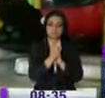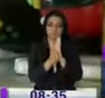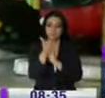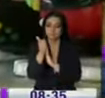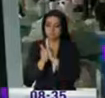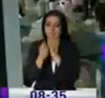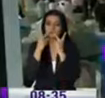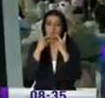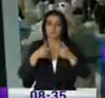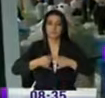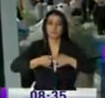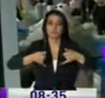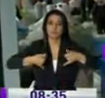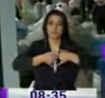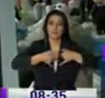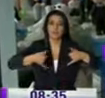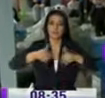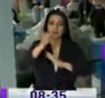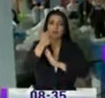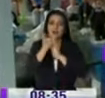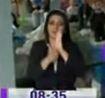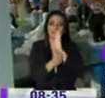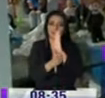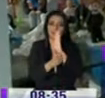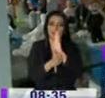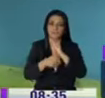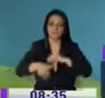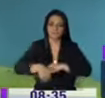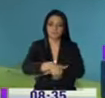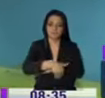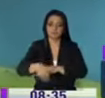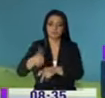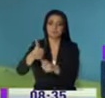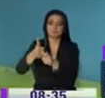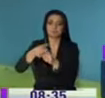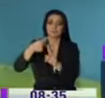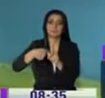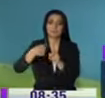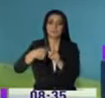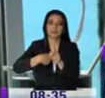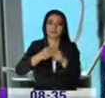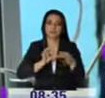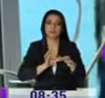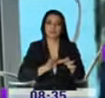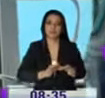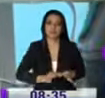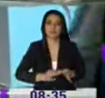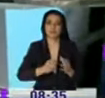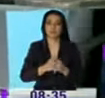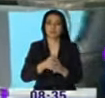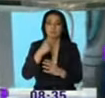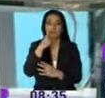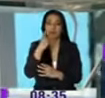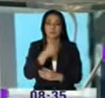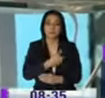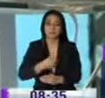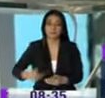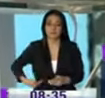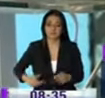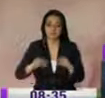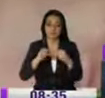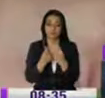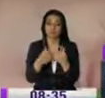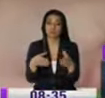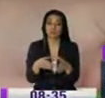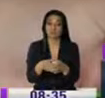los locales de Mazarte, ubicados en un área junto al mercado de Calderón. José Lanche, presidente de esta agrupación, comenta